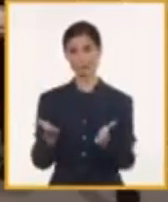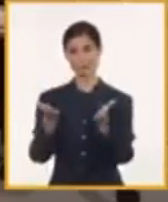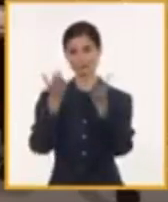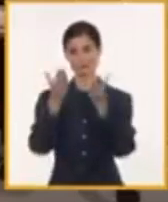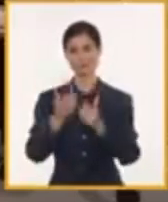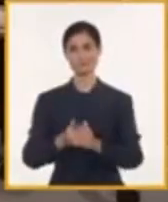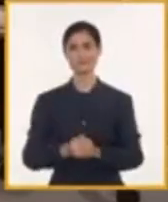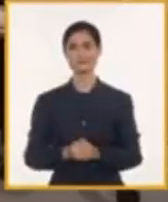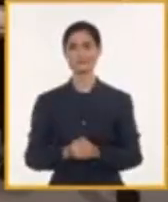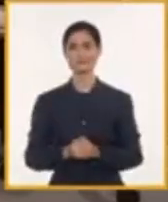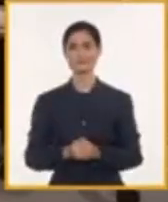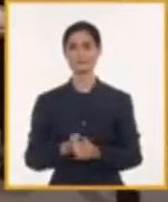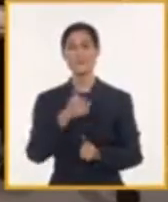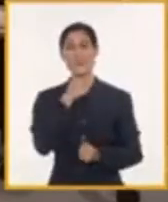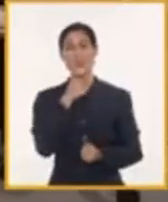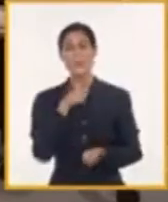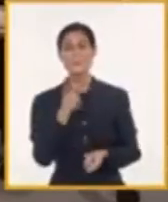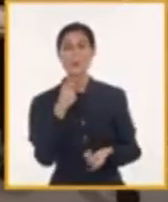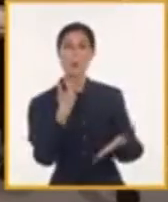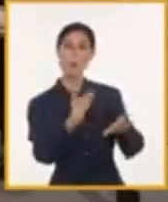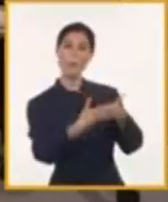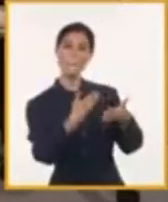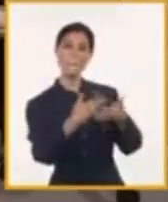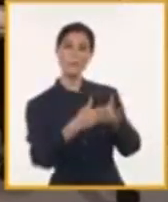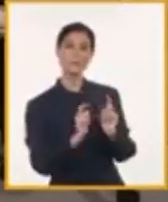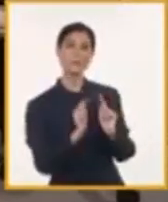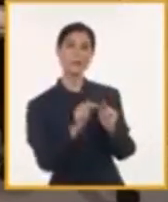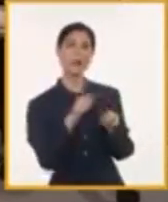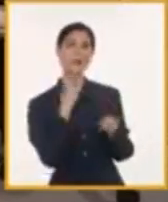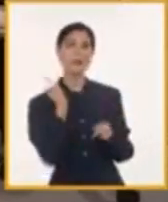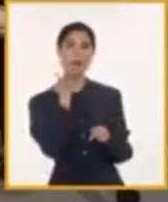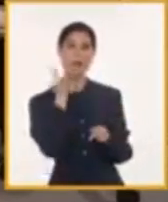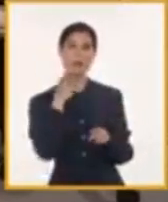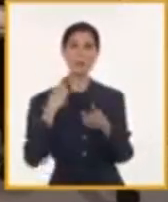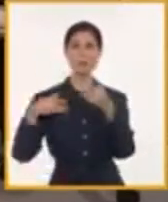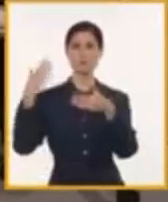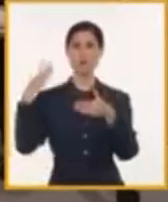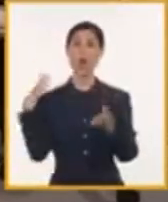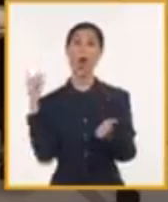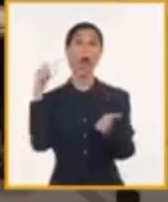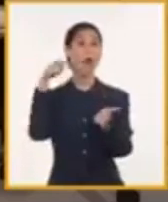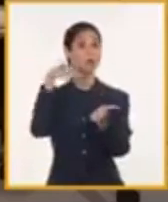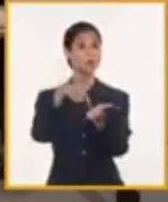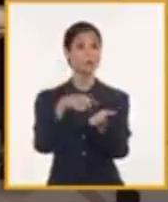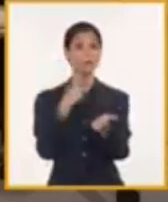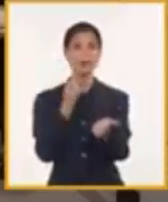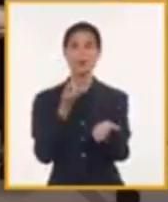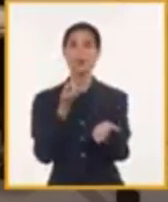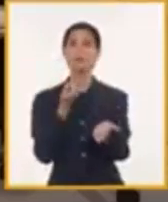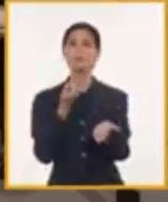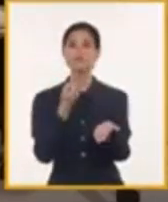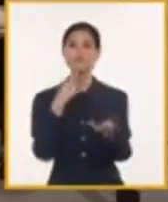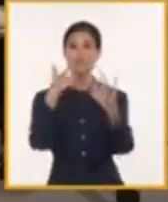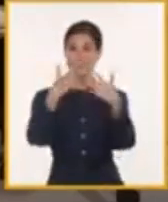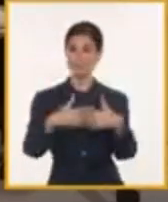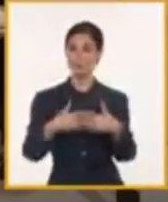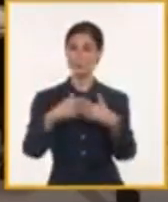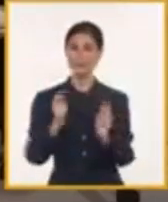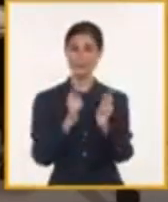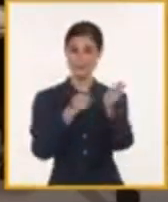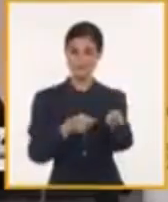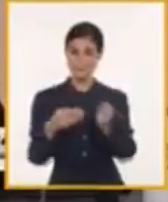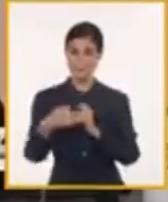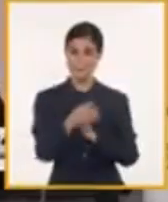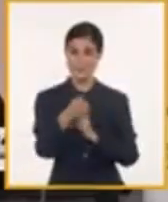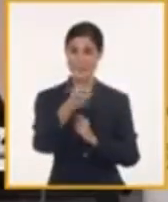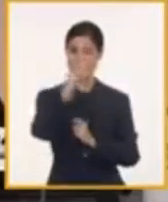supuesto, empresas emblemáticas que han sido durante muchos años parte de esa avanzada de la industria pesquera cubana.